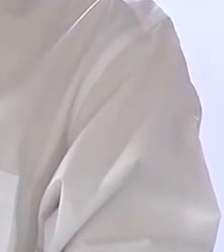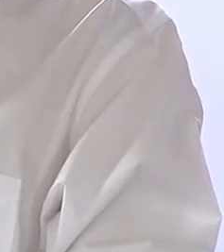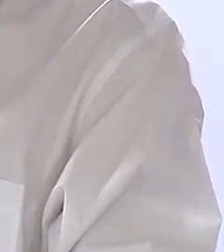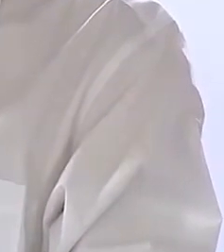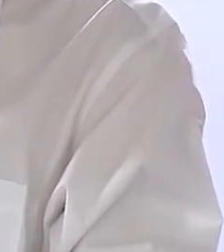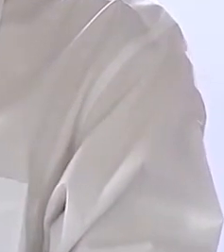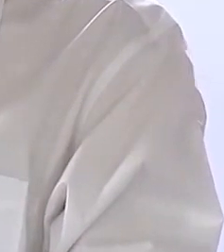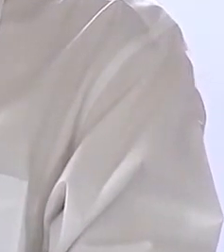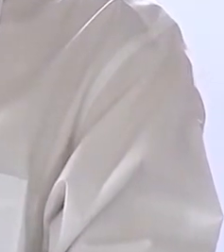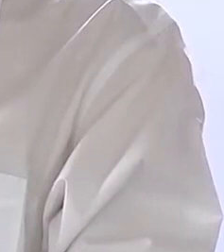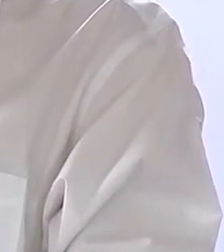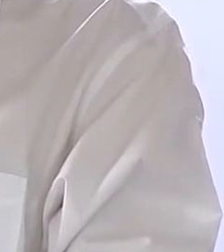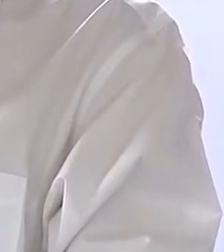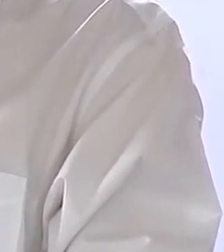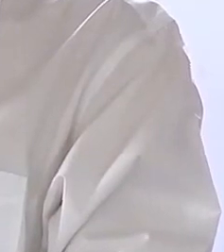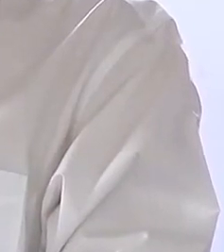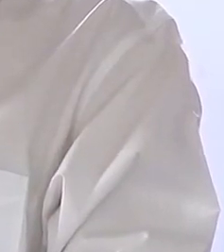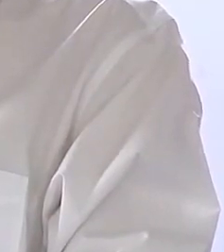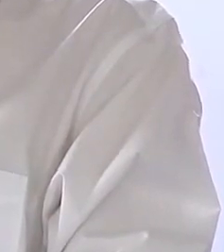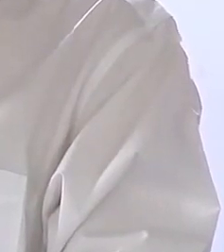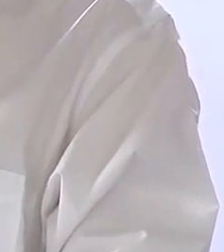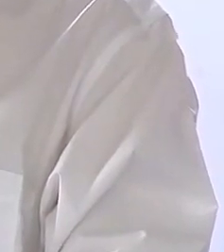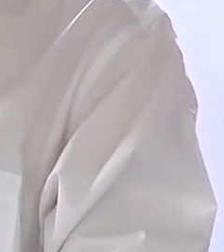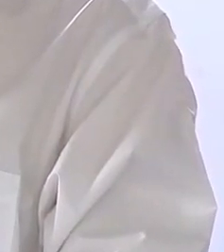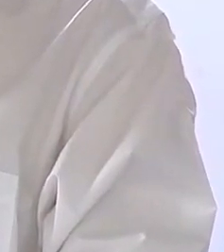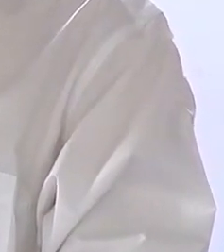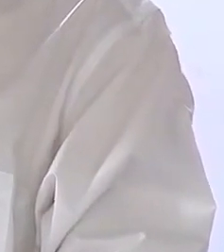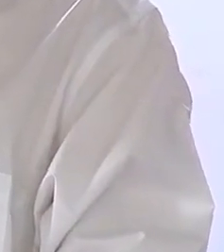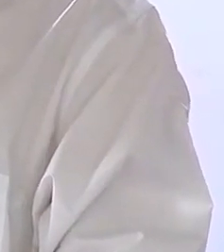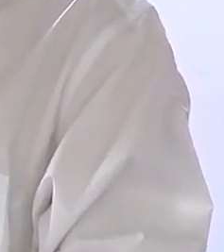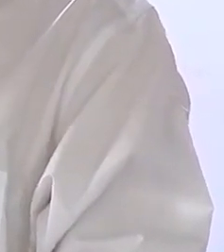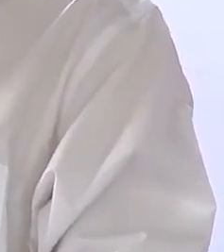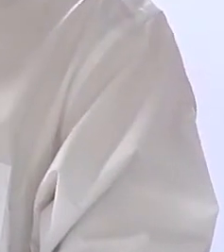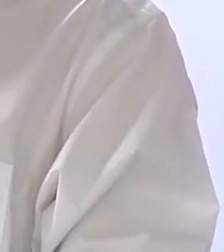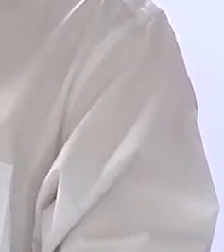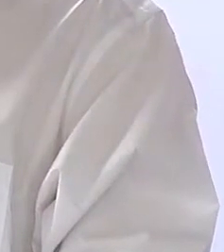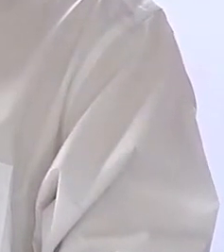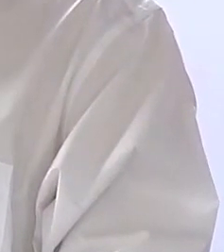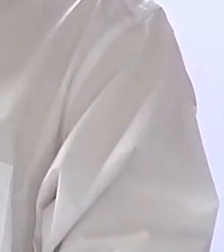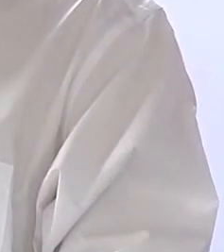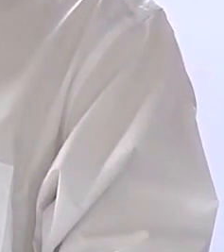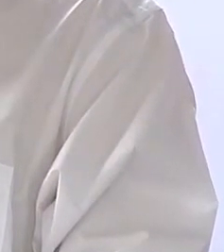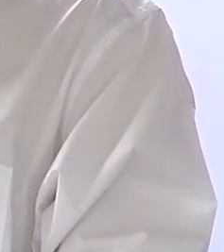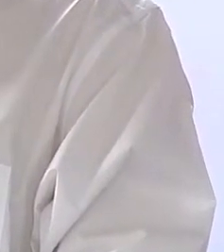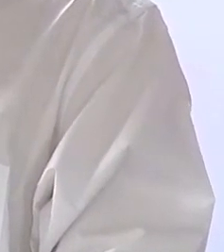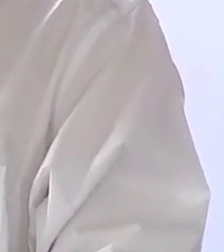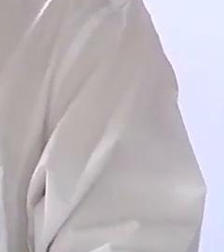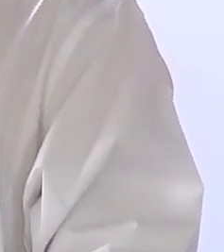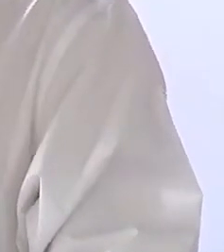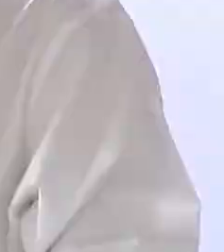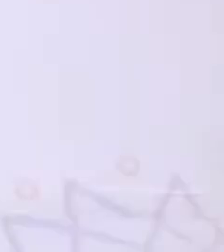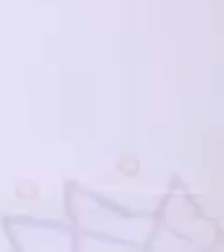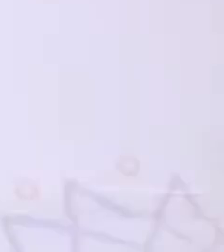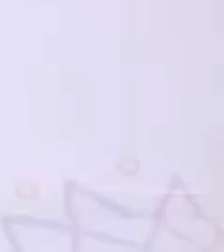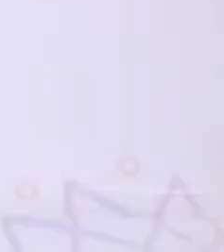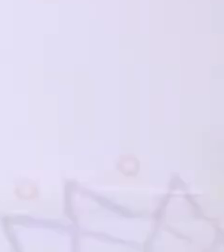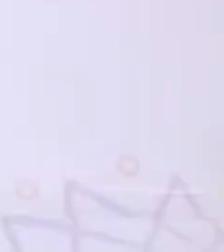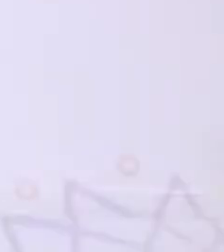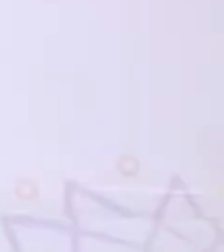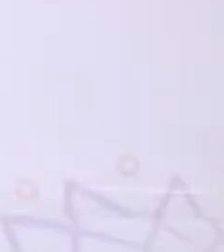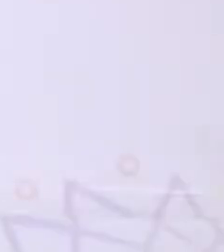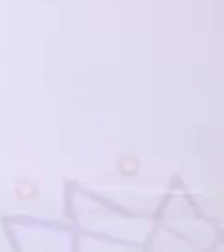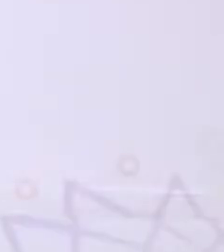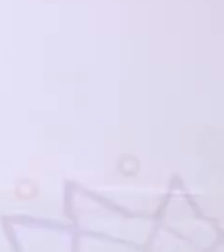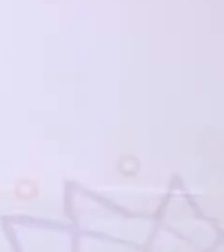la seguridad a los mexicanos. Entonces, por eso